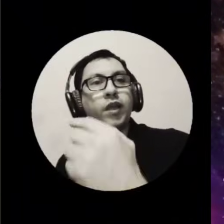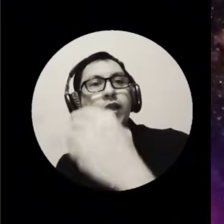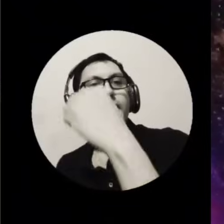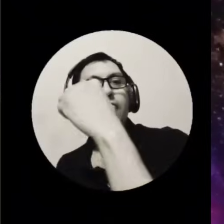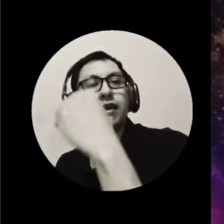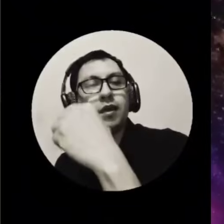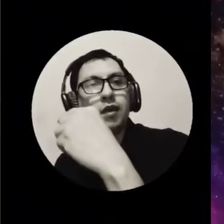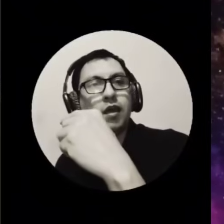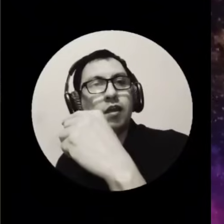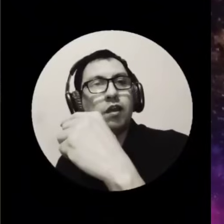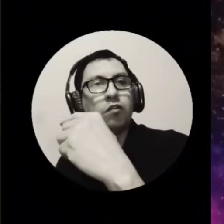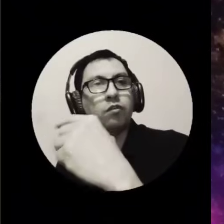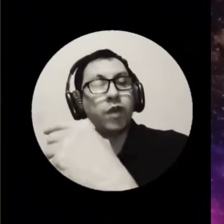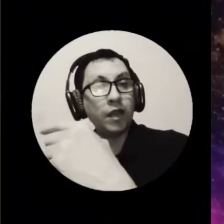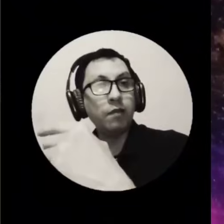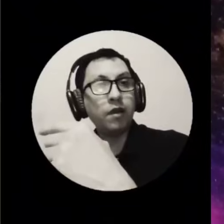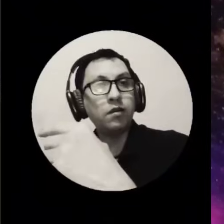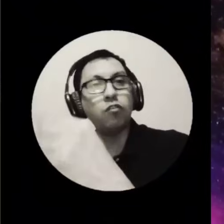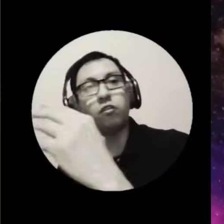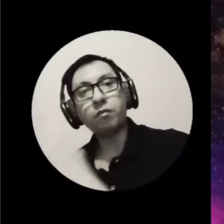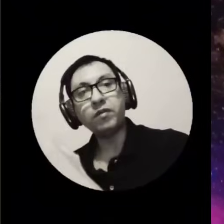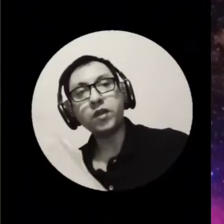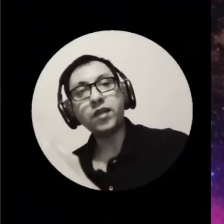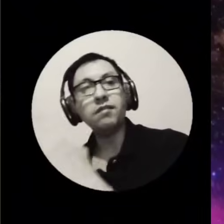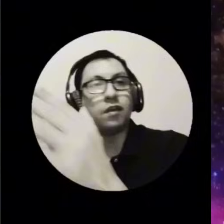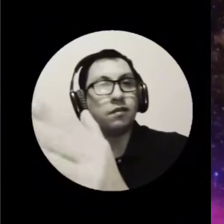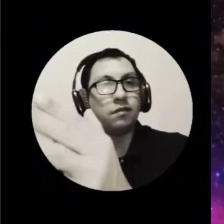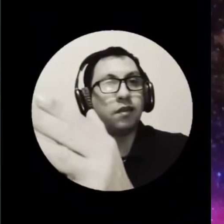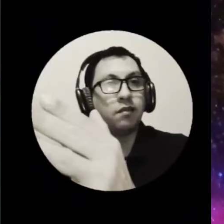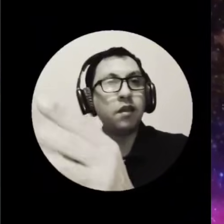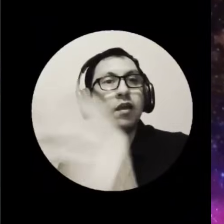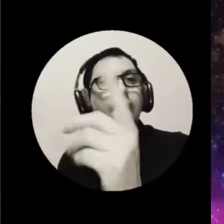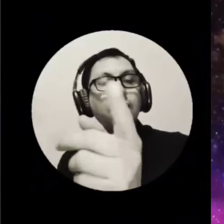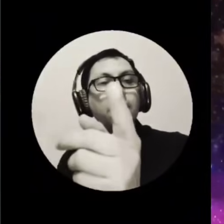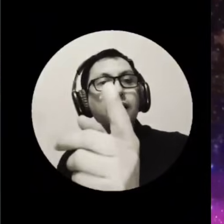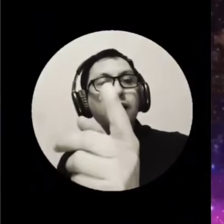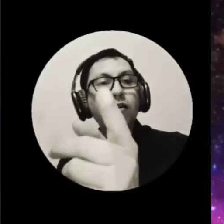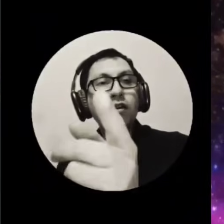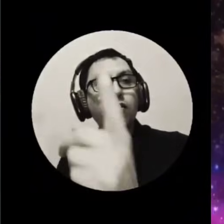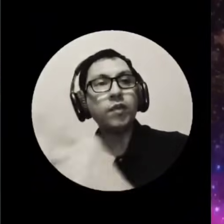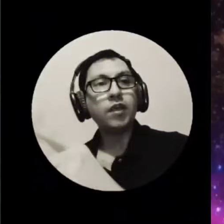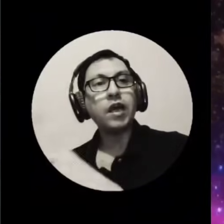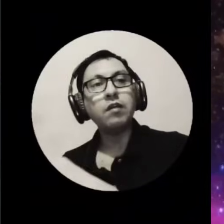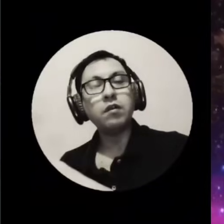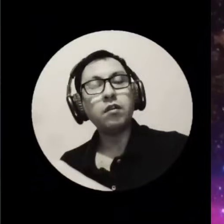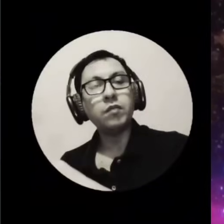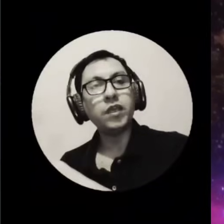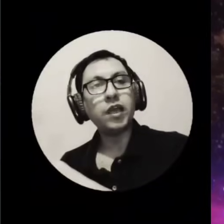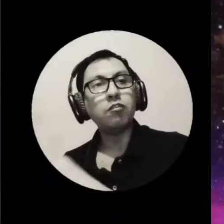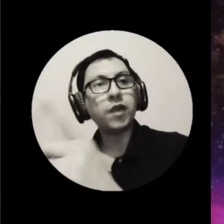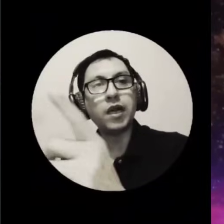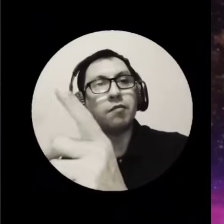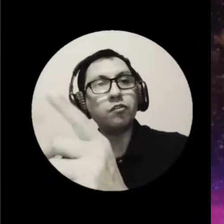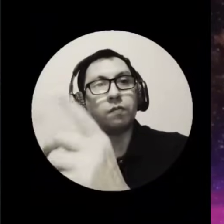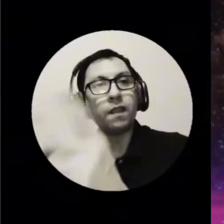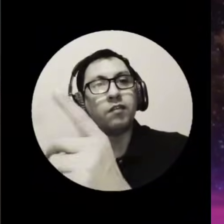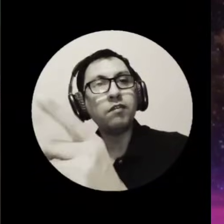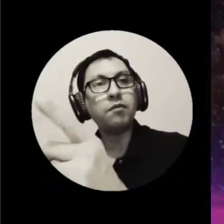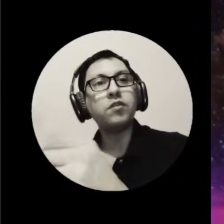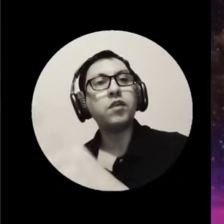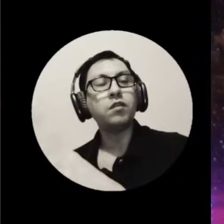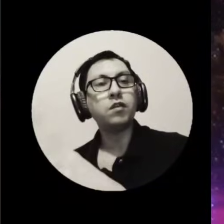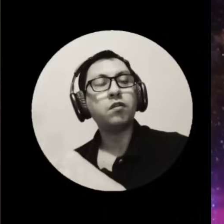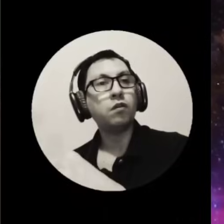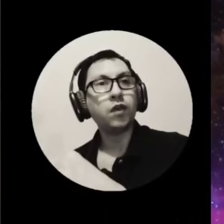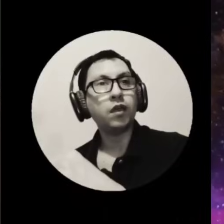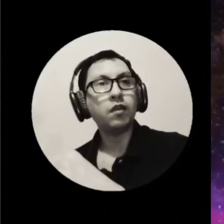subir el IVA, lo pasó de 15 a 16. Antes de Calderón, los mexicanos pagábamos